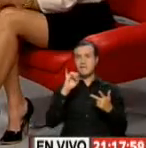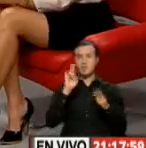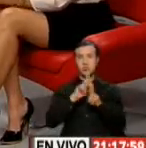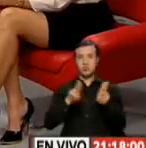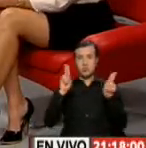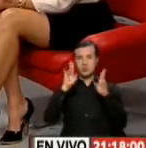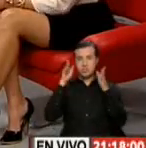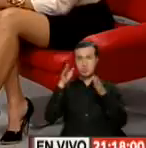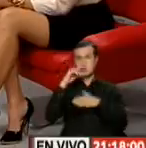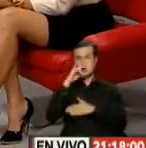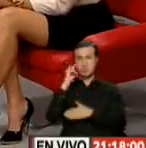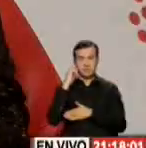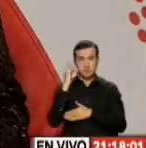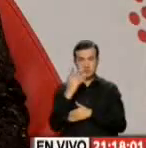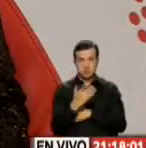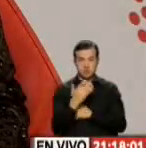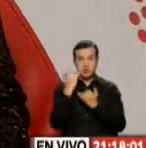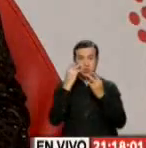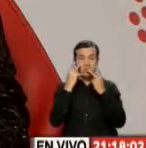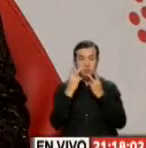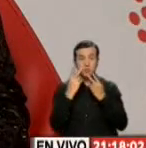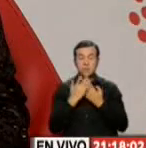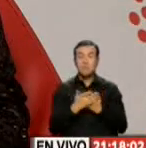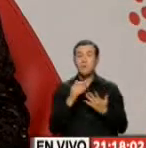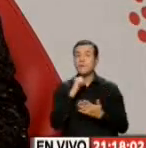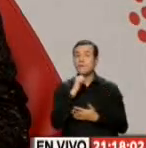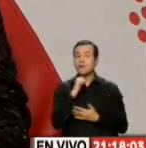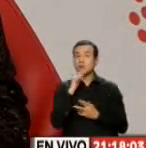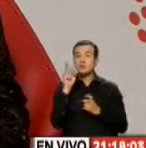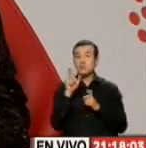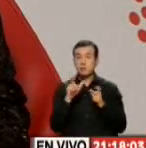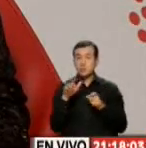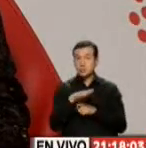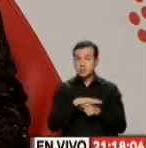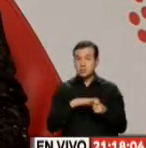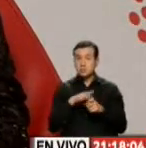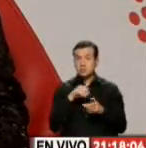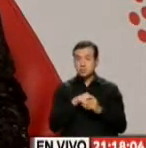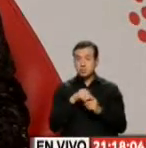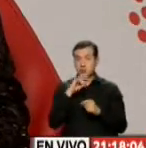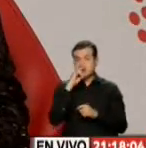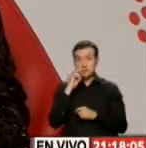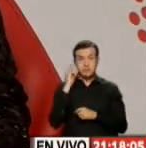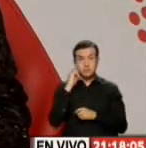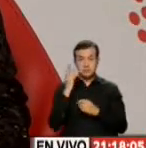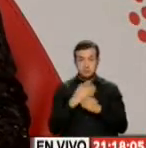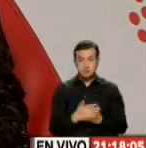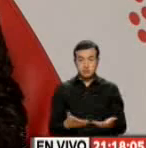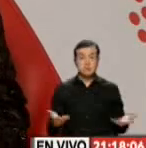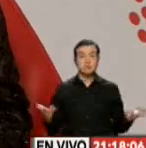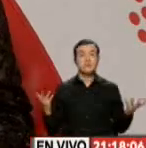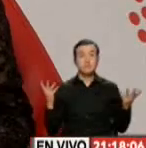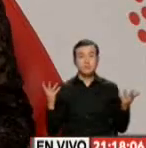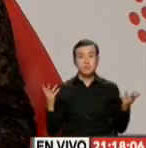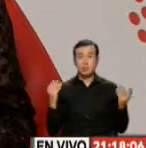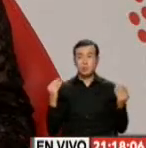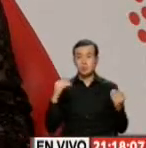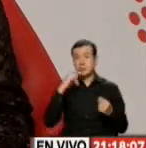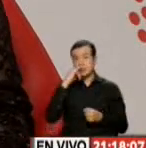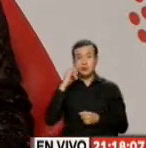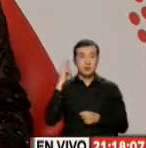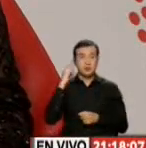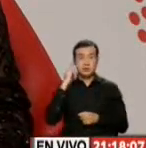visibilizando. Nosotros no estamos mirando, por ejemplo, el tema de la población de infantil, que hubo una ola muy alta